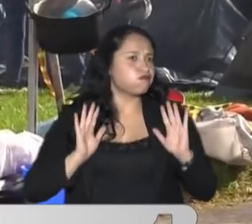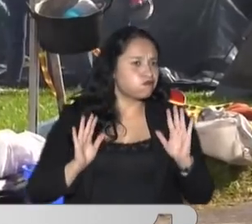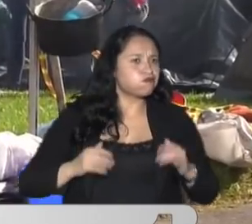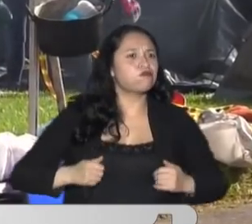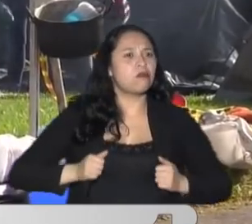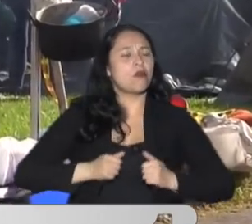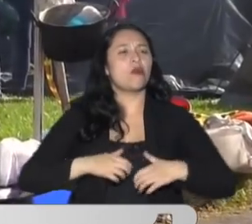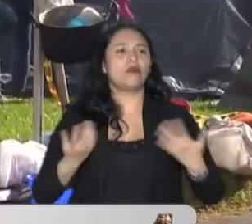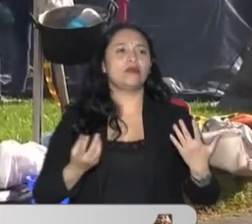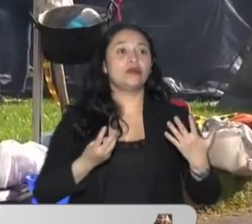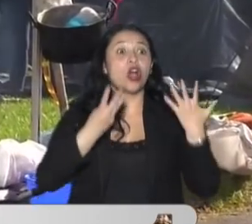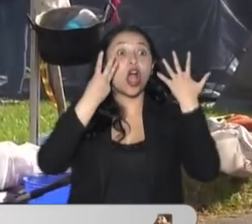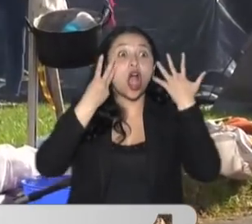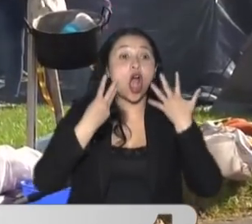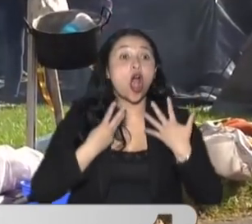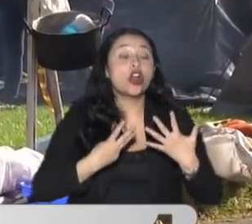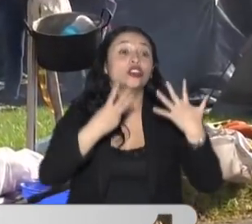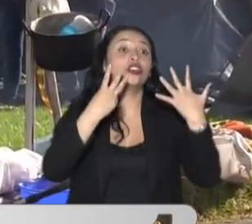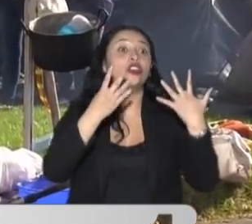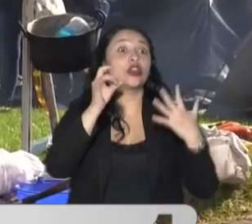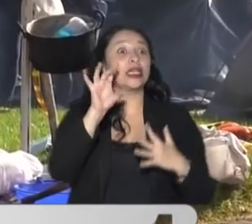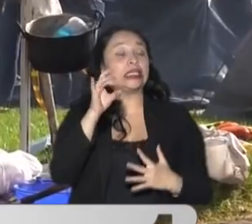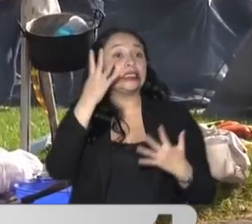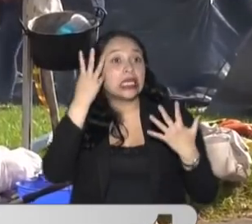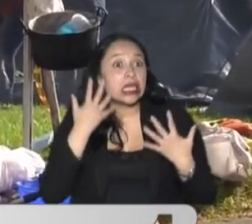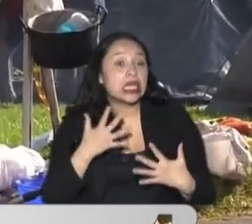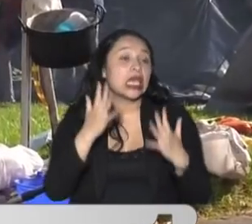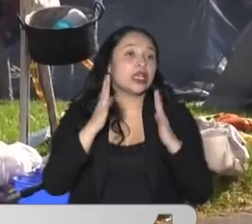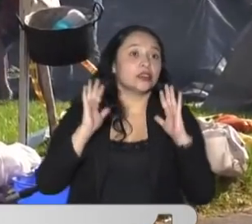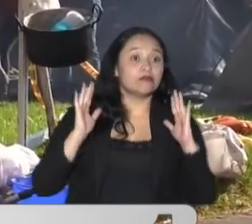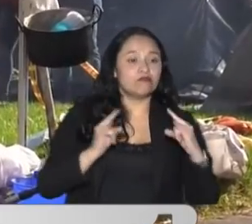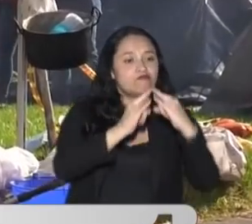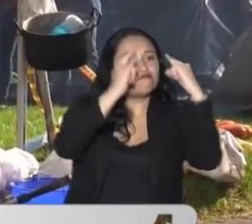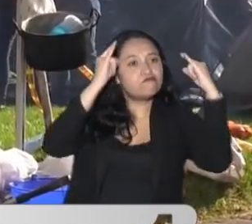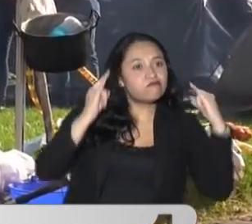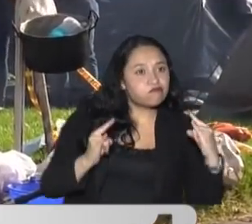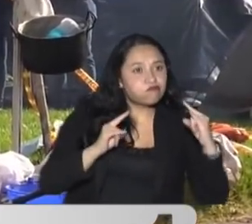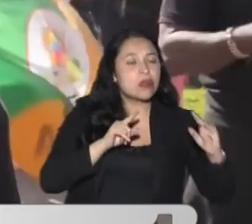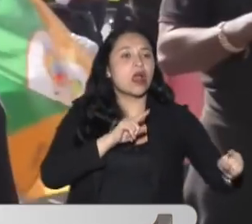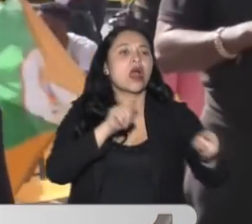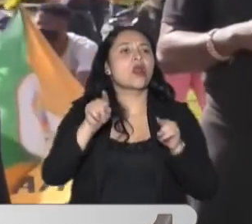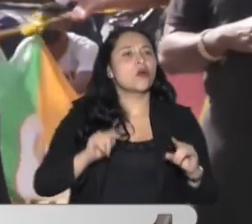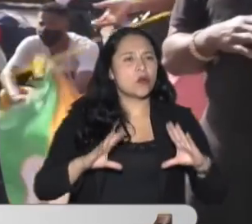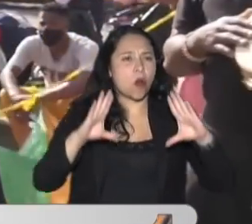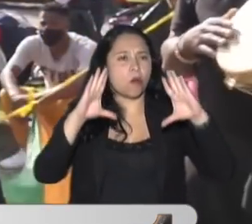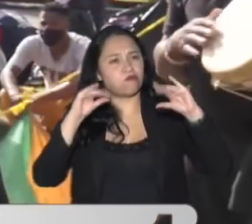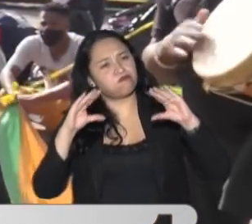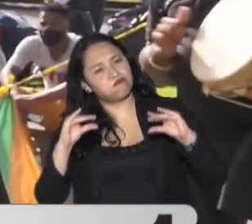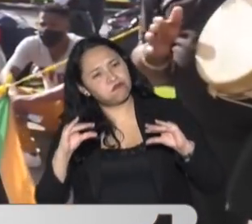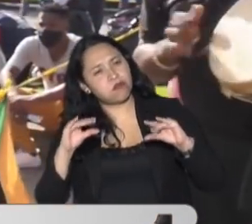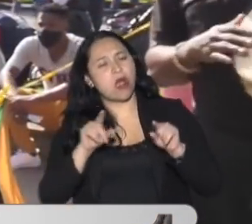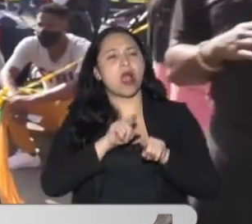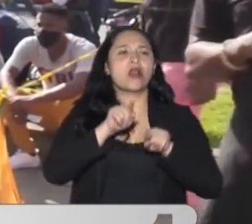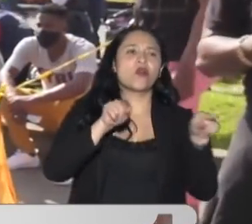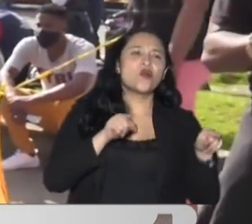si son 8 o 15 días. Aquí en los campi, algunos les tocó sin colchoneta, otros sin campi, pero